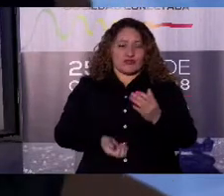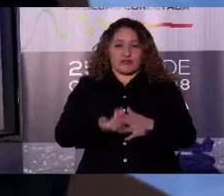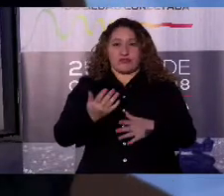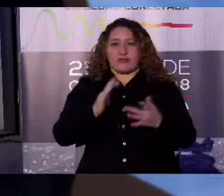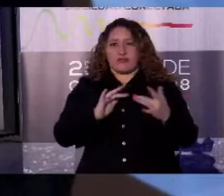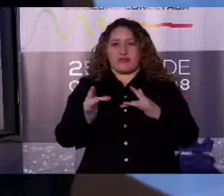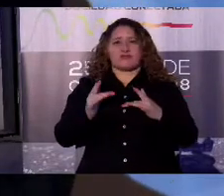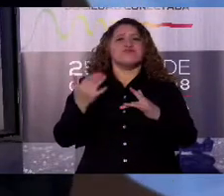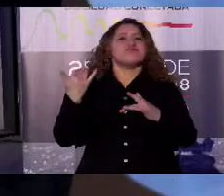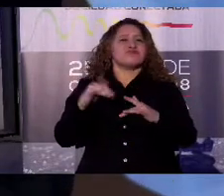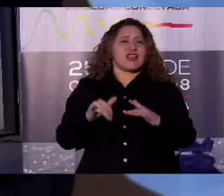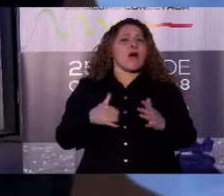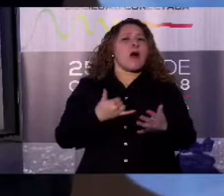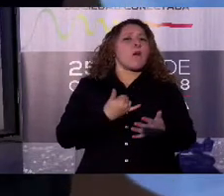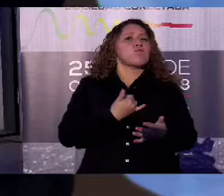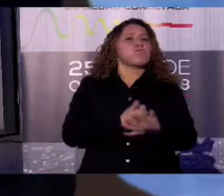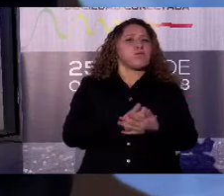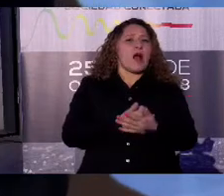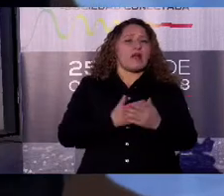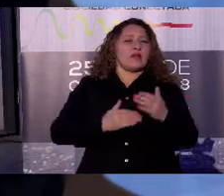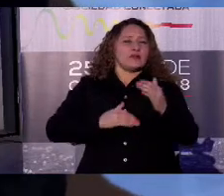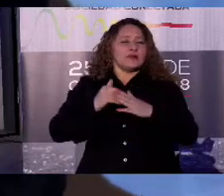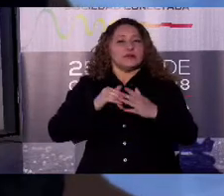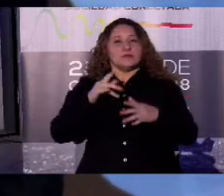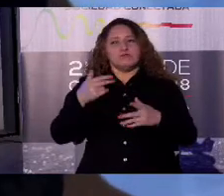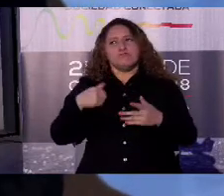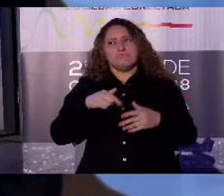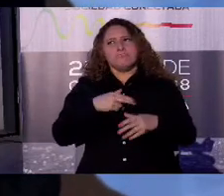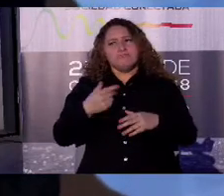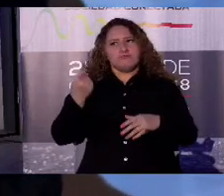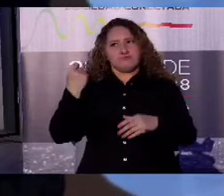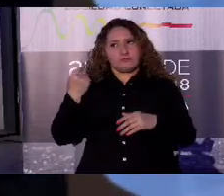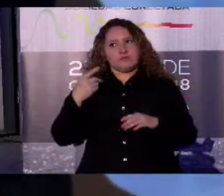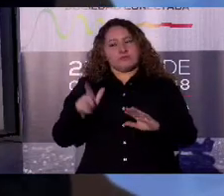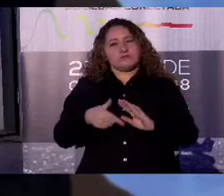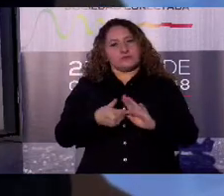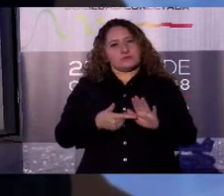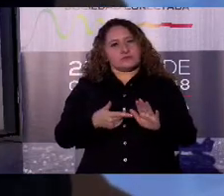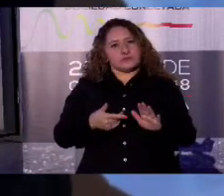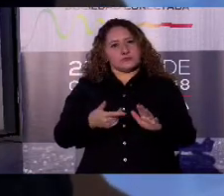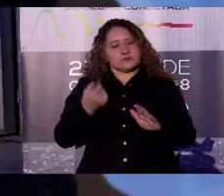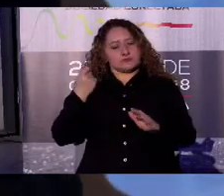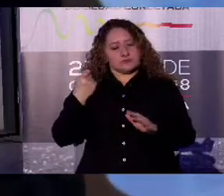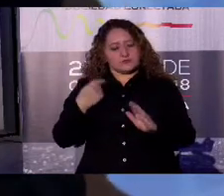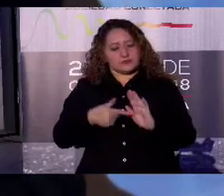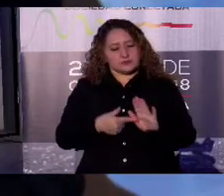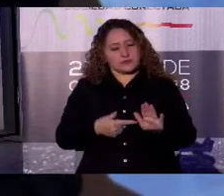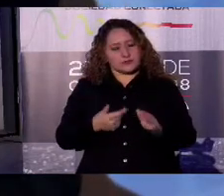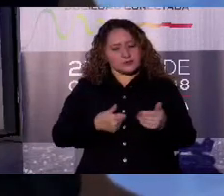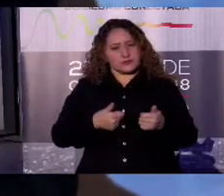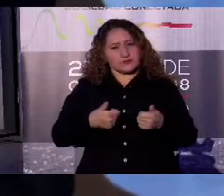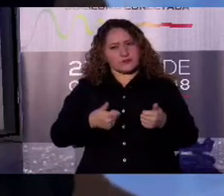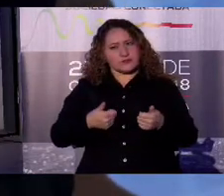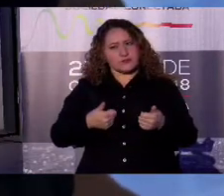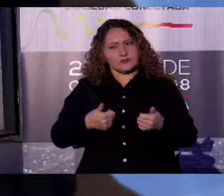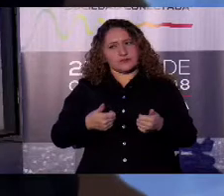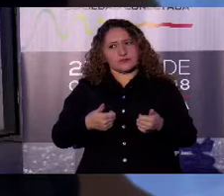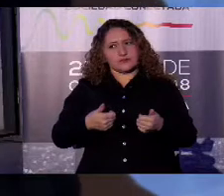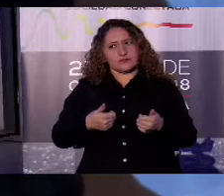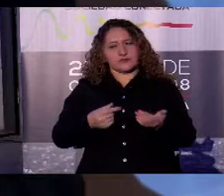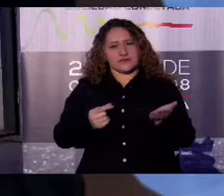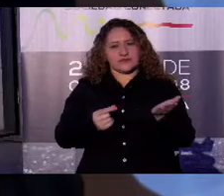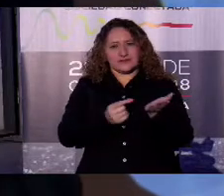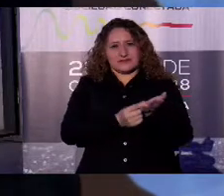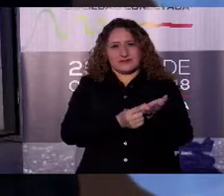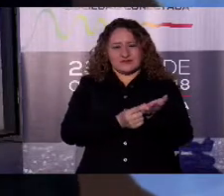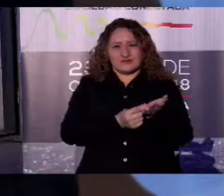traen dispositivos. De hecho, presentamos hace 3 semanas, un par de semanas, presentamos los chips